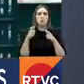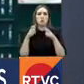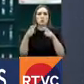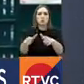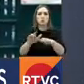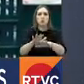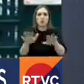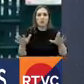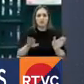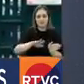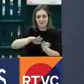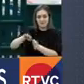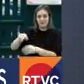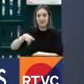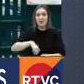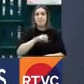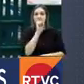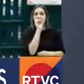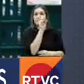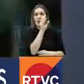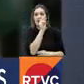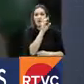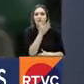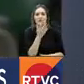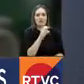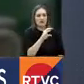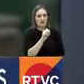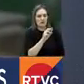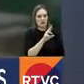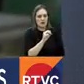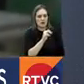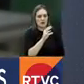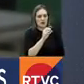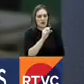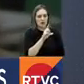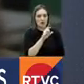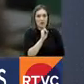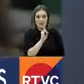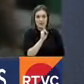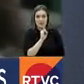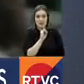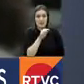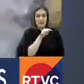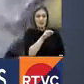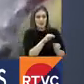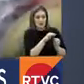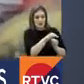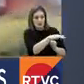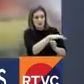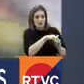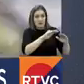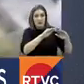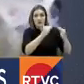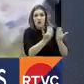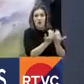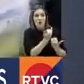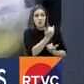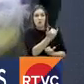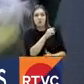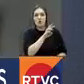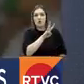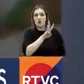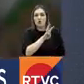Caracolí, jurisdicción de Malambo, en esta institución educativa, Juan Domínguez Romero, donde hay una población estudiantil de